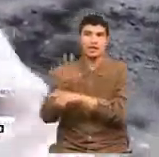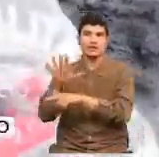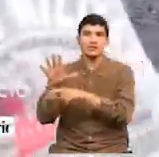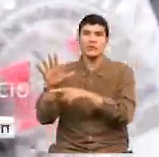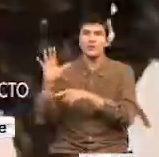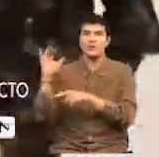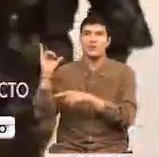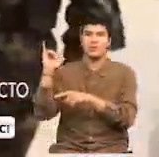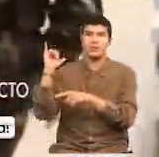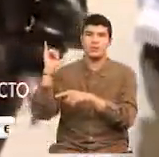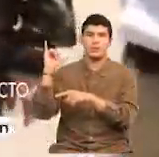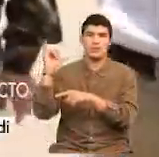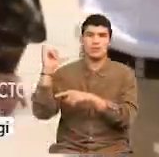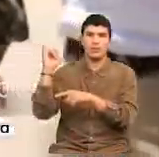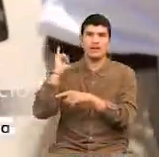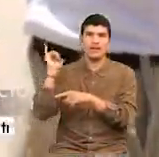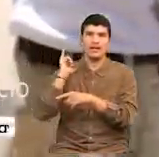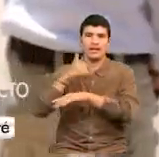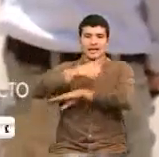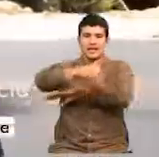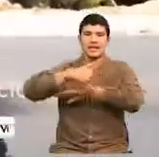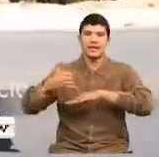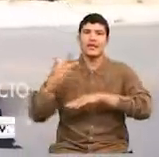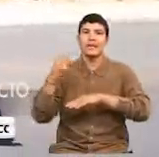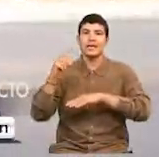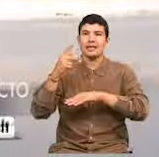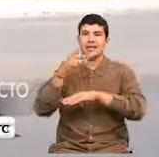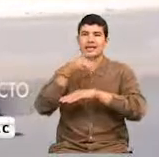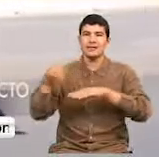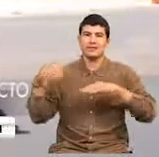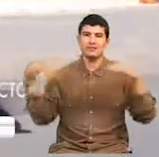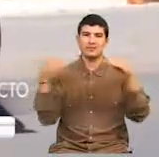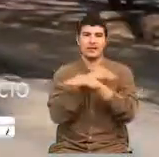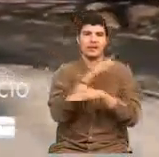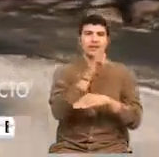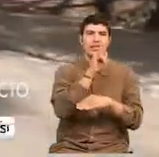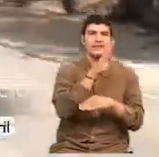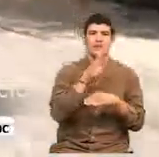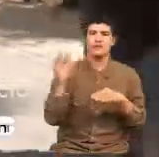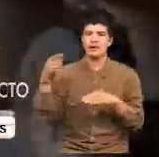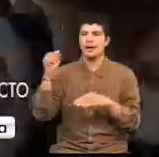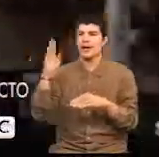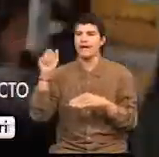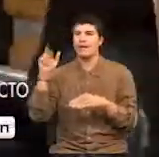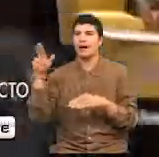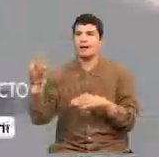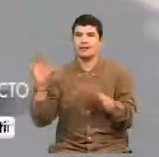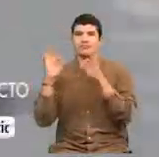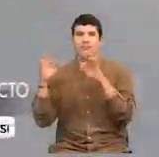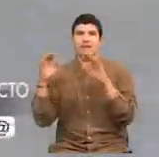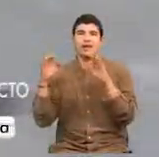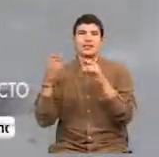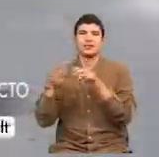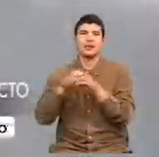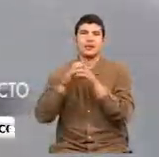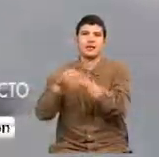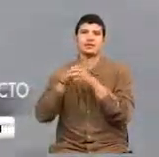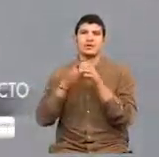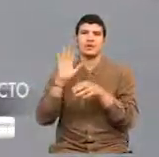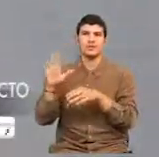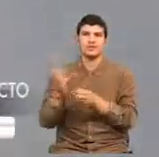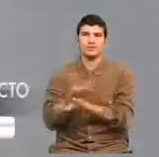Ingenieros Militares, que ya han entregado más de 20 kilómetros de vía de la calzada Tibú-La-Gabarra, que permitirá el óptimo transporte de productos de la